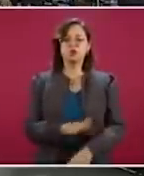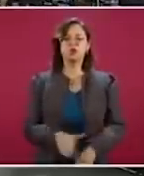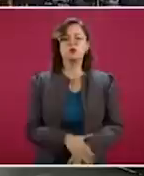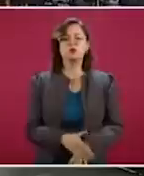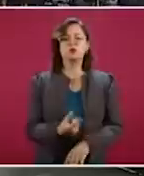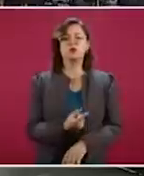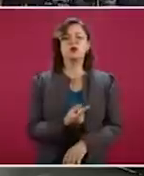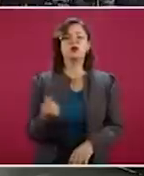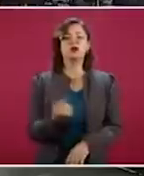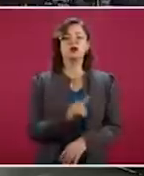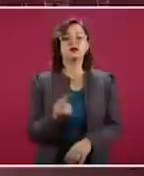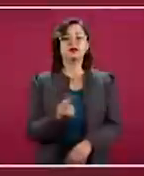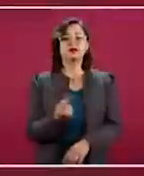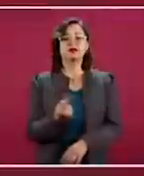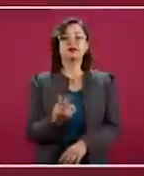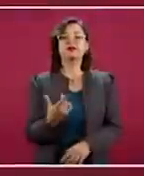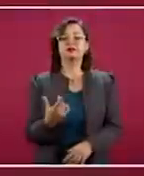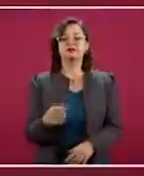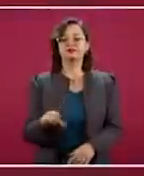día de hoy